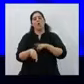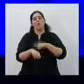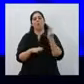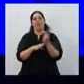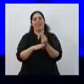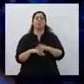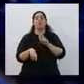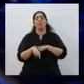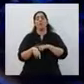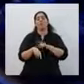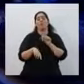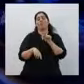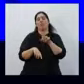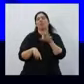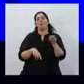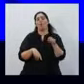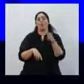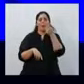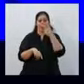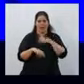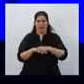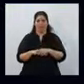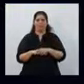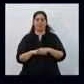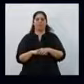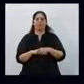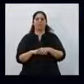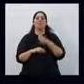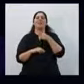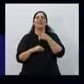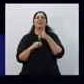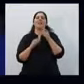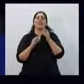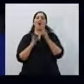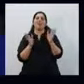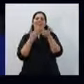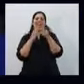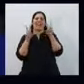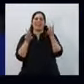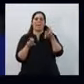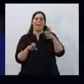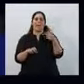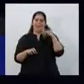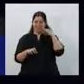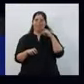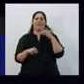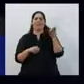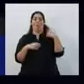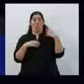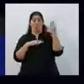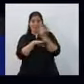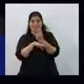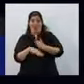candidato nicolas del can sus 30 segundos para mauricio macri no quiero terminar hablando desde el para mí cuando llegamos era un caos